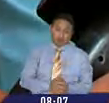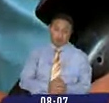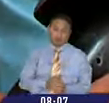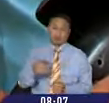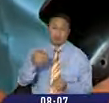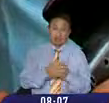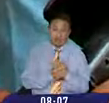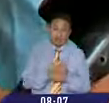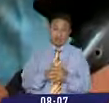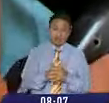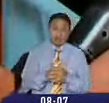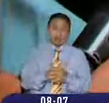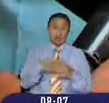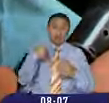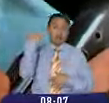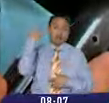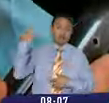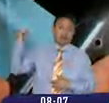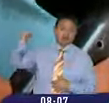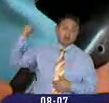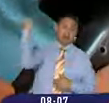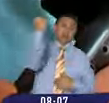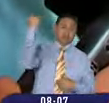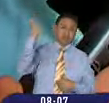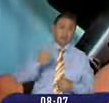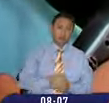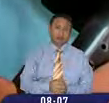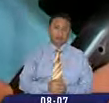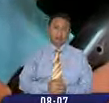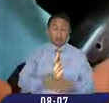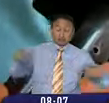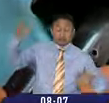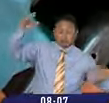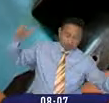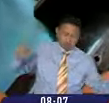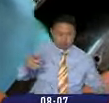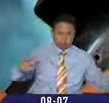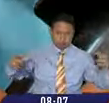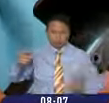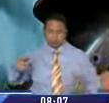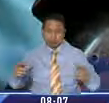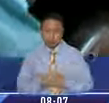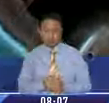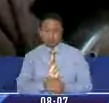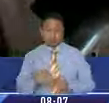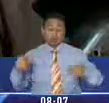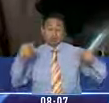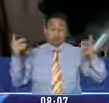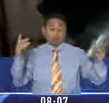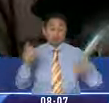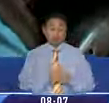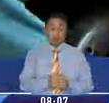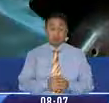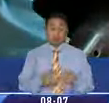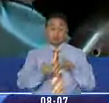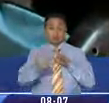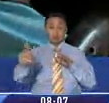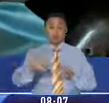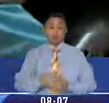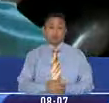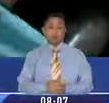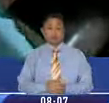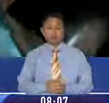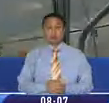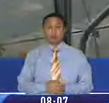señor aprovecha para darle un golpe por aquí y poder desequilibrarle, como quien dice. Entonces ya como le dio un golpe por aquí, se ve medio en malas y regresa